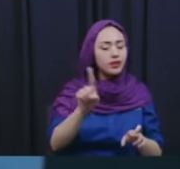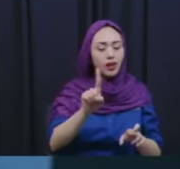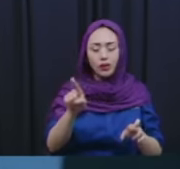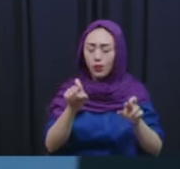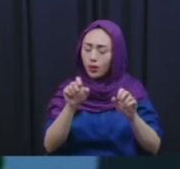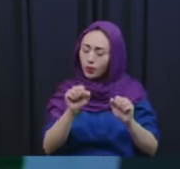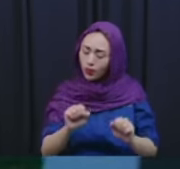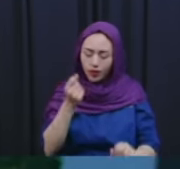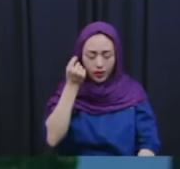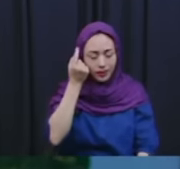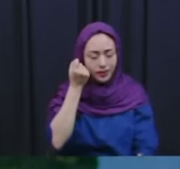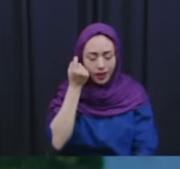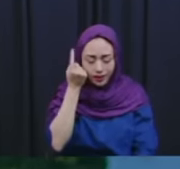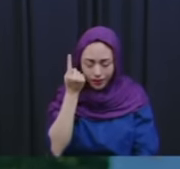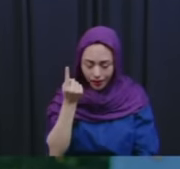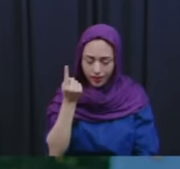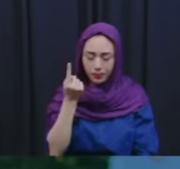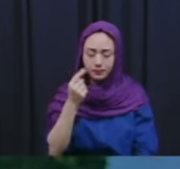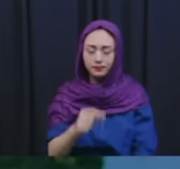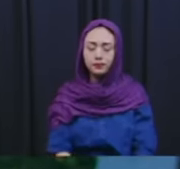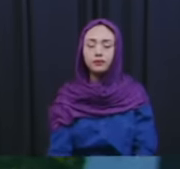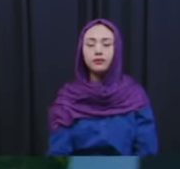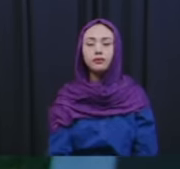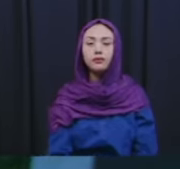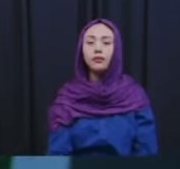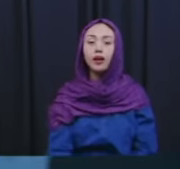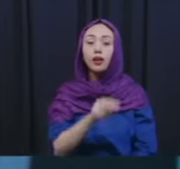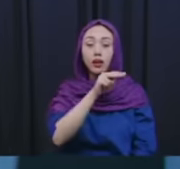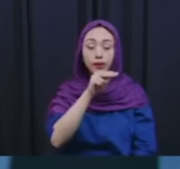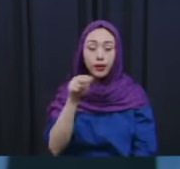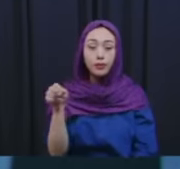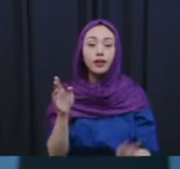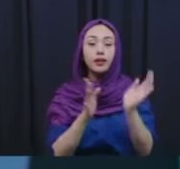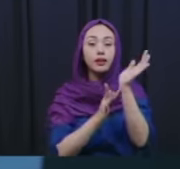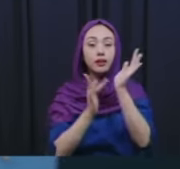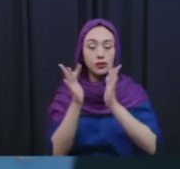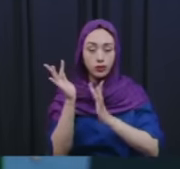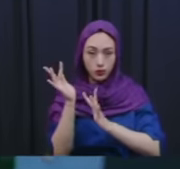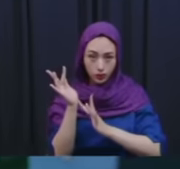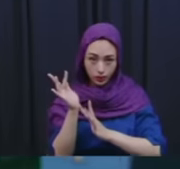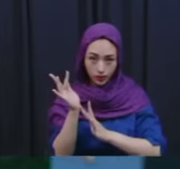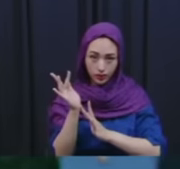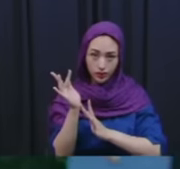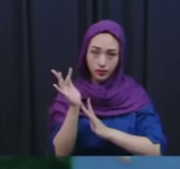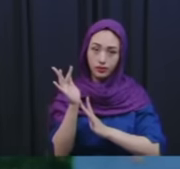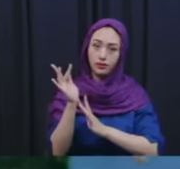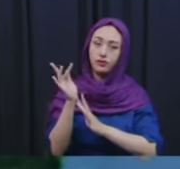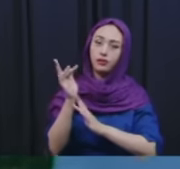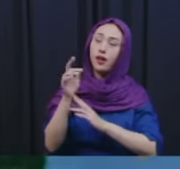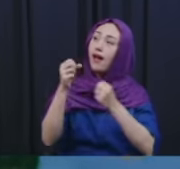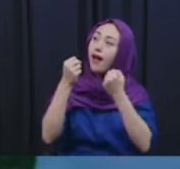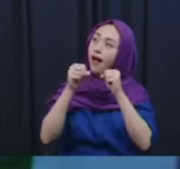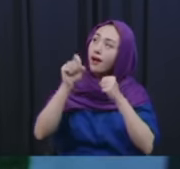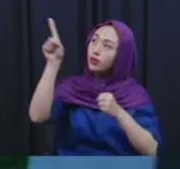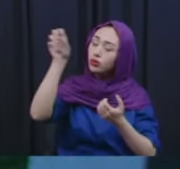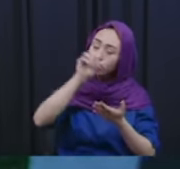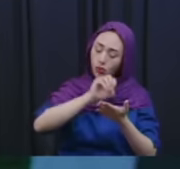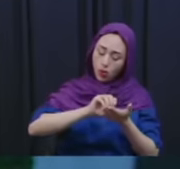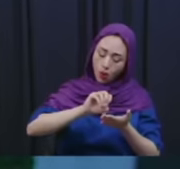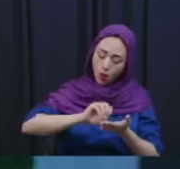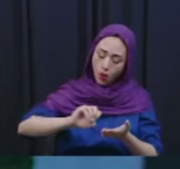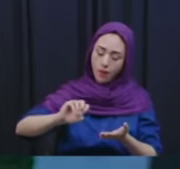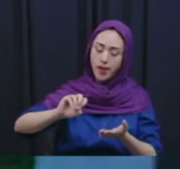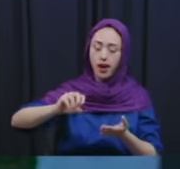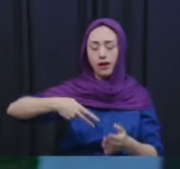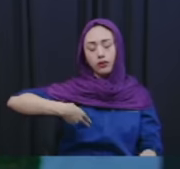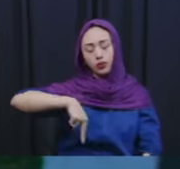nivel de conocimiento para atraerlos para ti en el nombre de Jesús actúa en nosotros señor actúa en